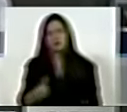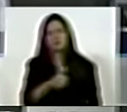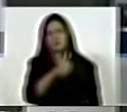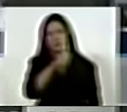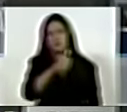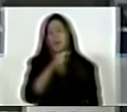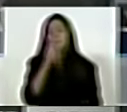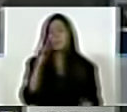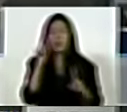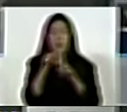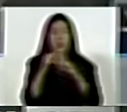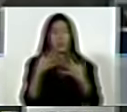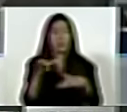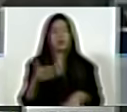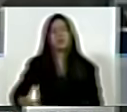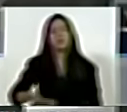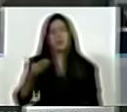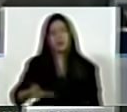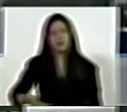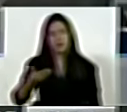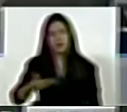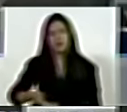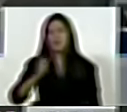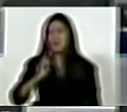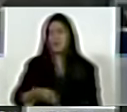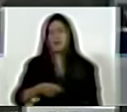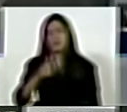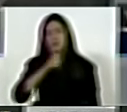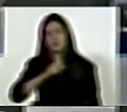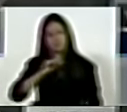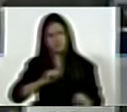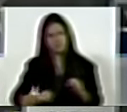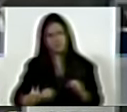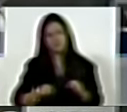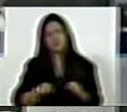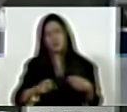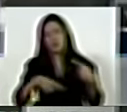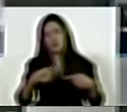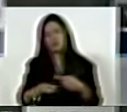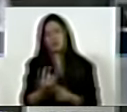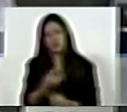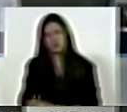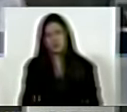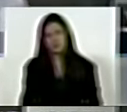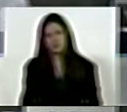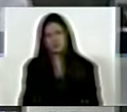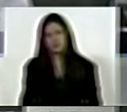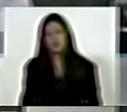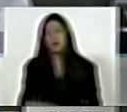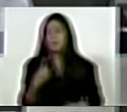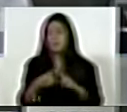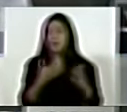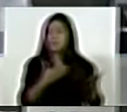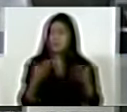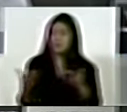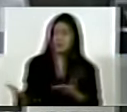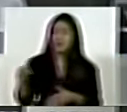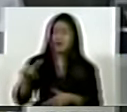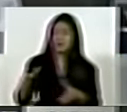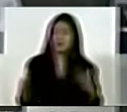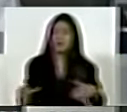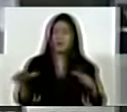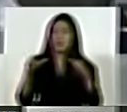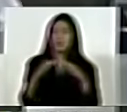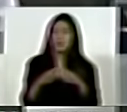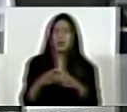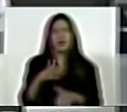y los desafíos importantes que debemos afrontar en lo sucesivo. Damos la bienvenida a esta reunión